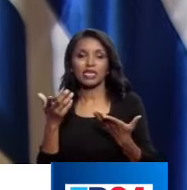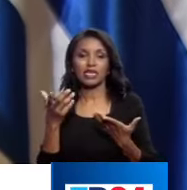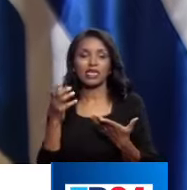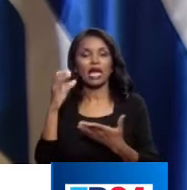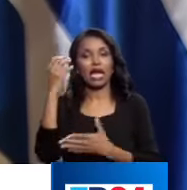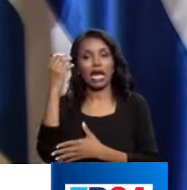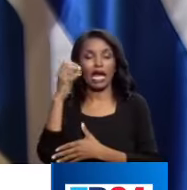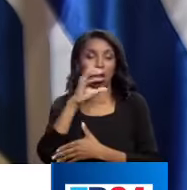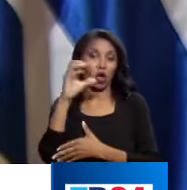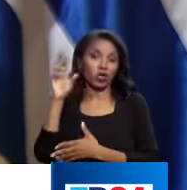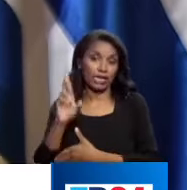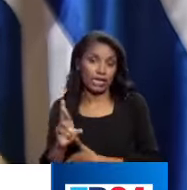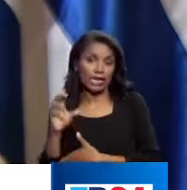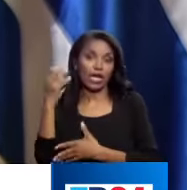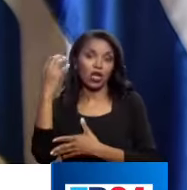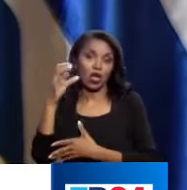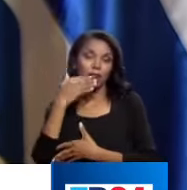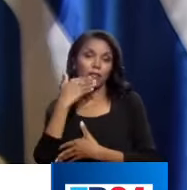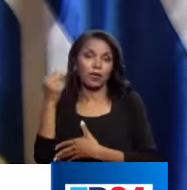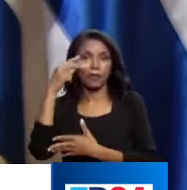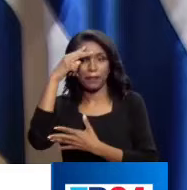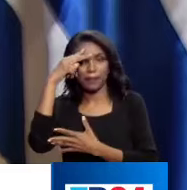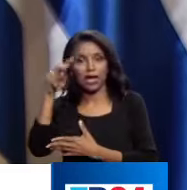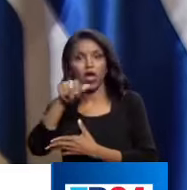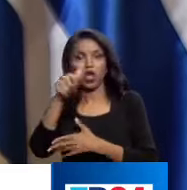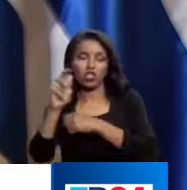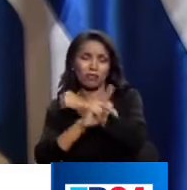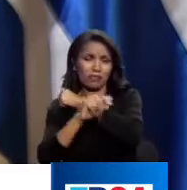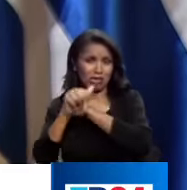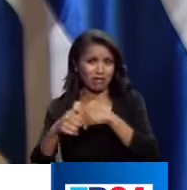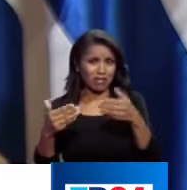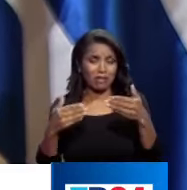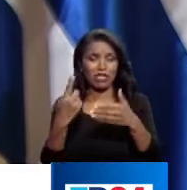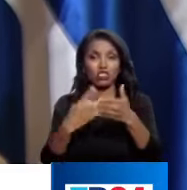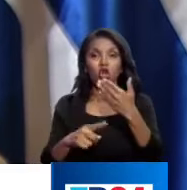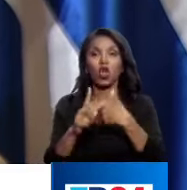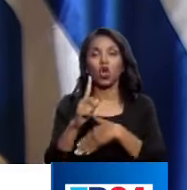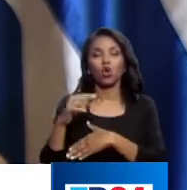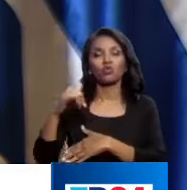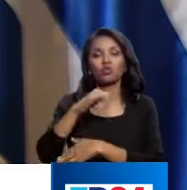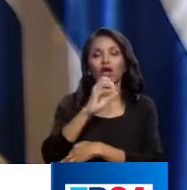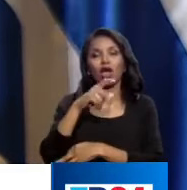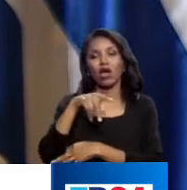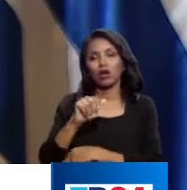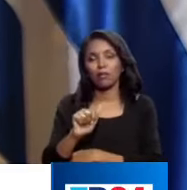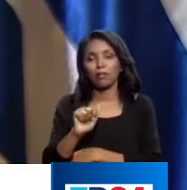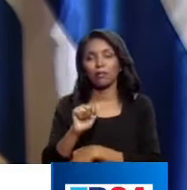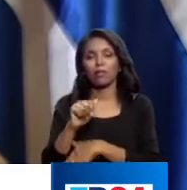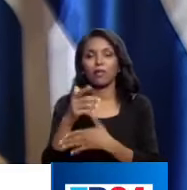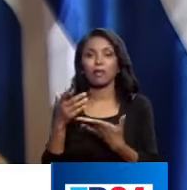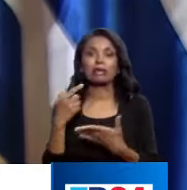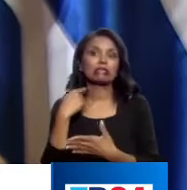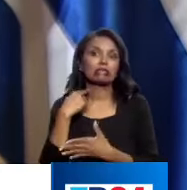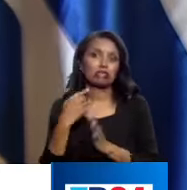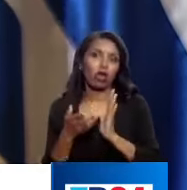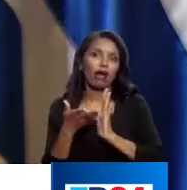preferir a Costa Rica, a México, a todos los demás países, porque los pasajes son baratos. Tenemos 2 millones